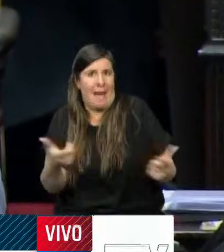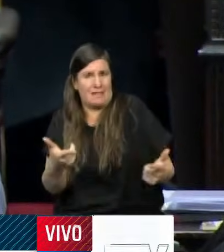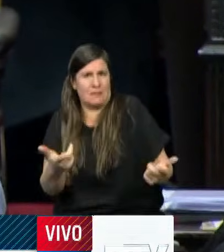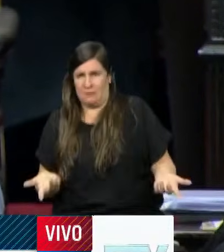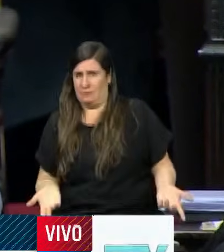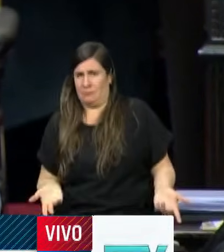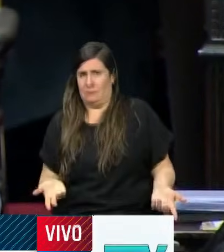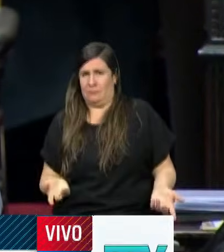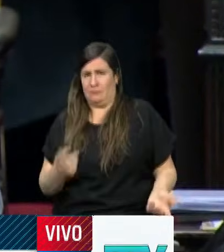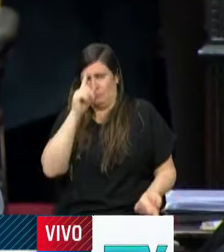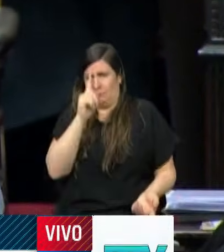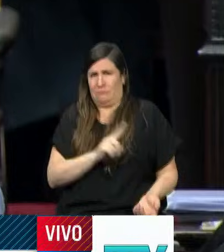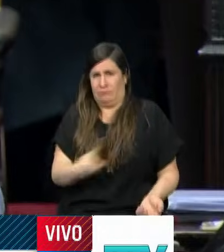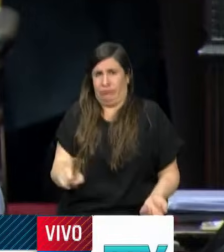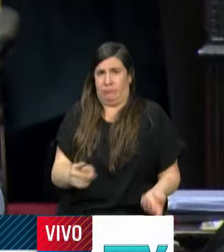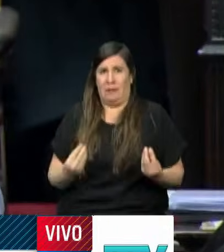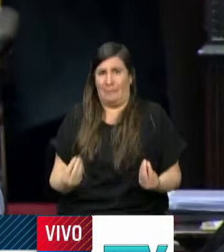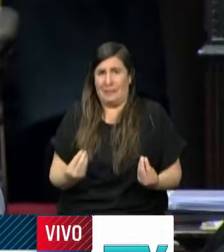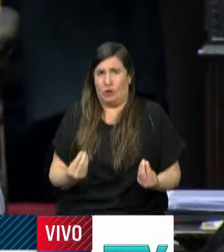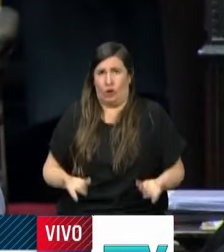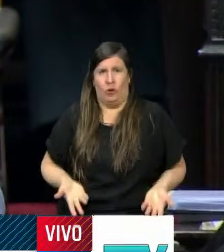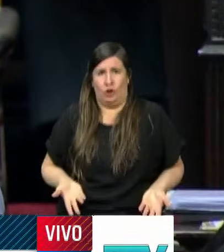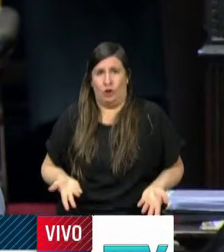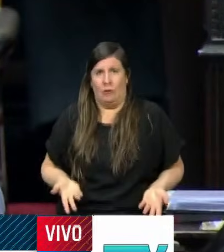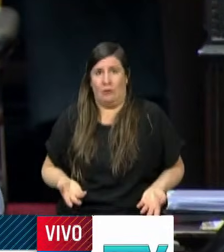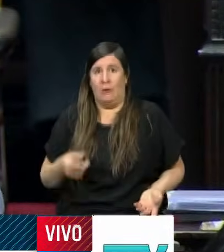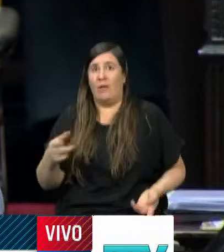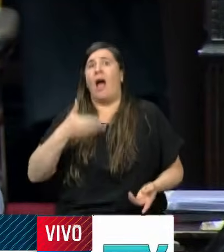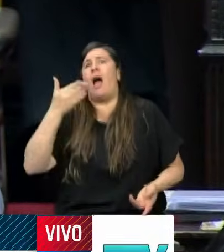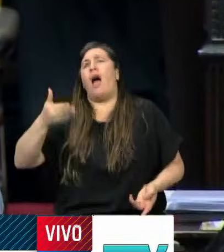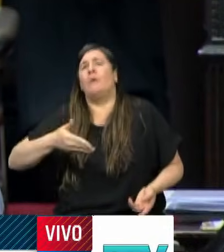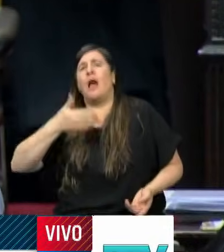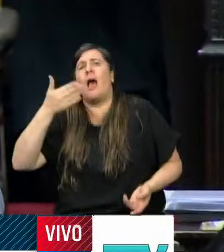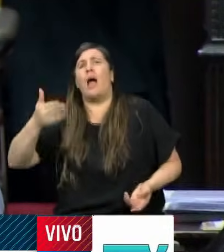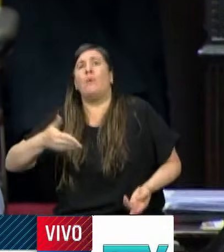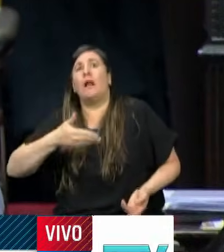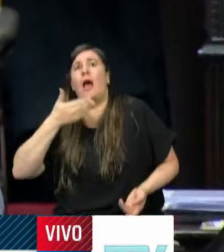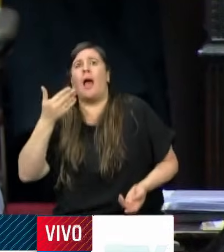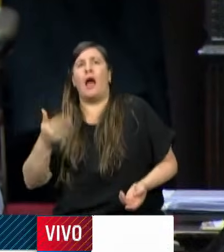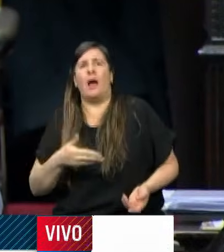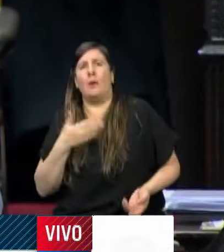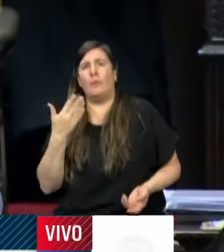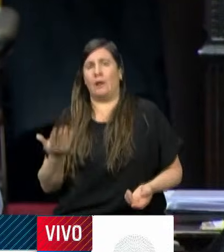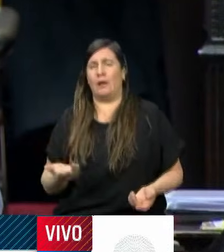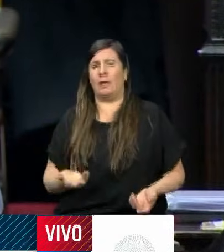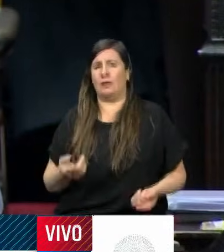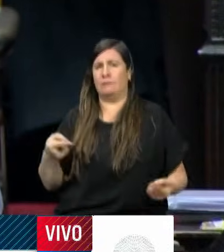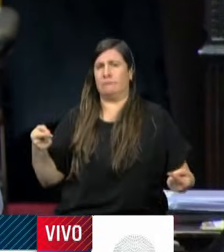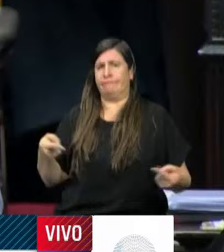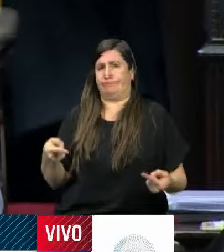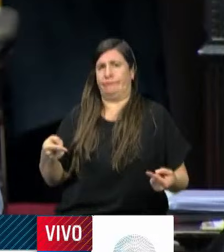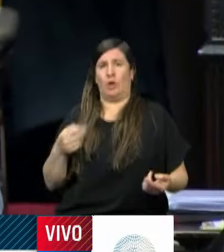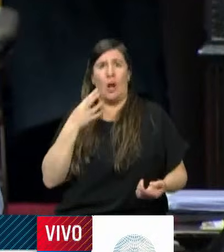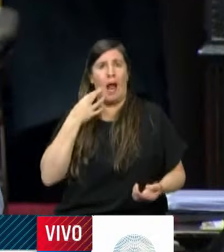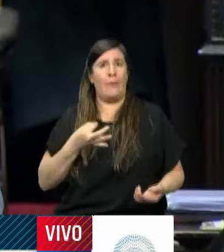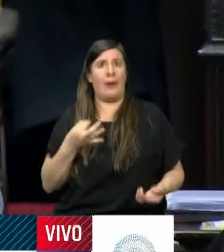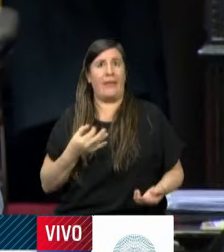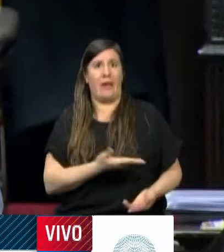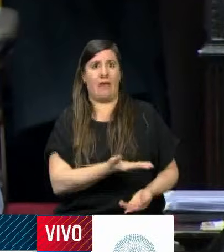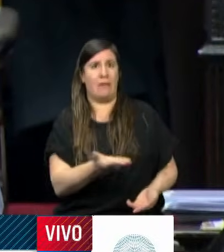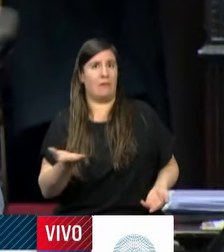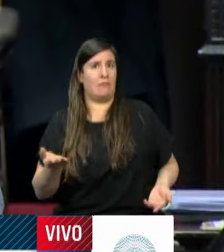fue lo que pasó. Porque realmente no se condicen los discursos que dicen tener con la realidad que